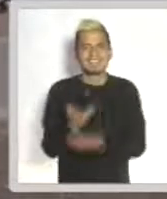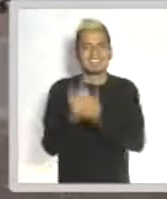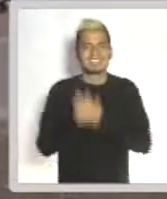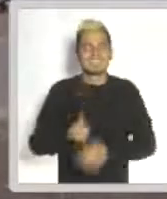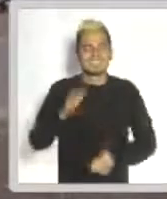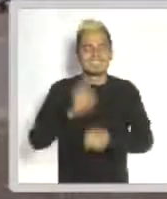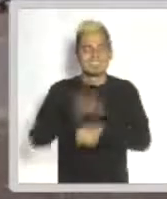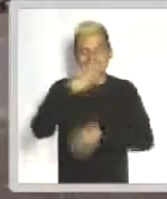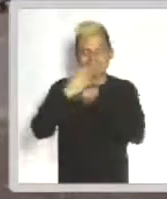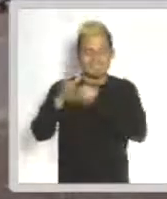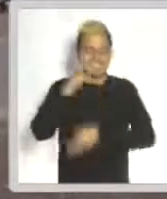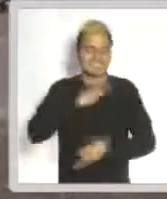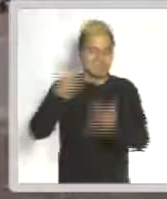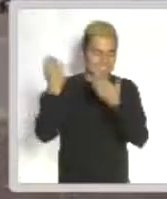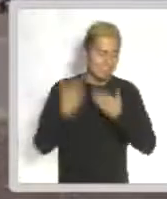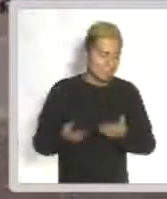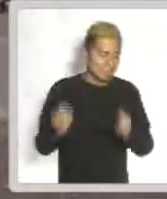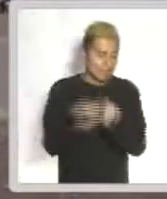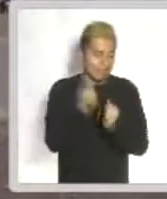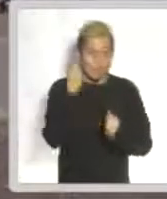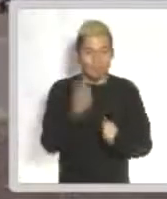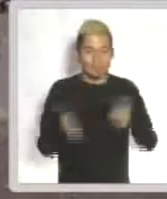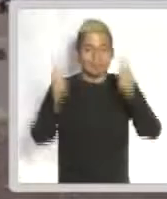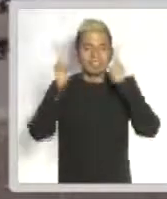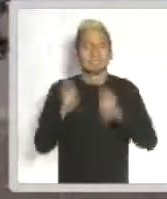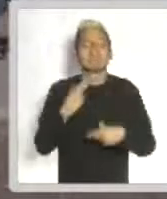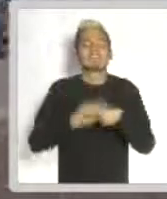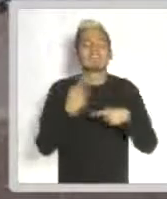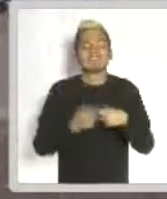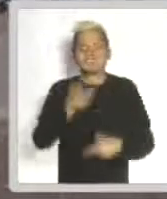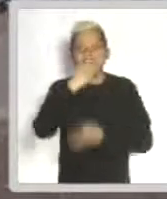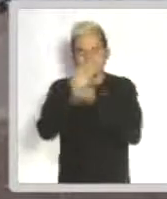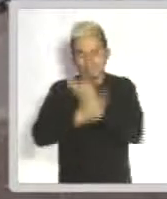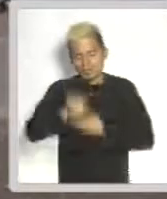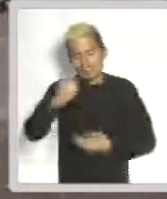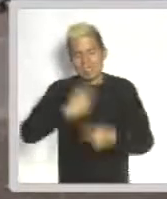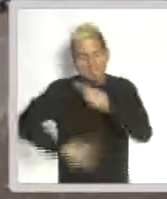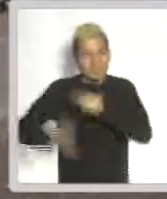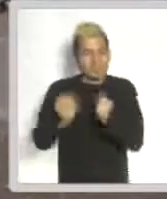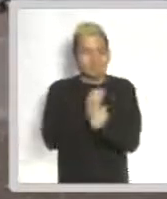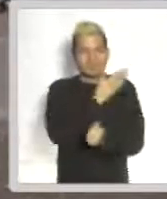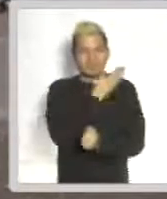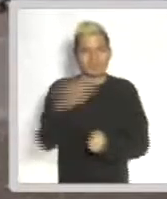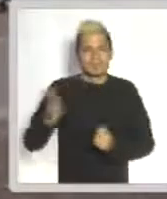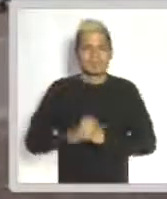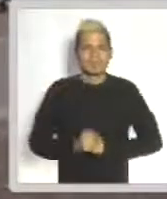información que pueda estar llegando en torno de este tema hasta que mi reporte regresó cámaras y micrófonos con ustedes